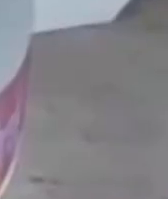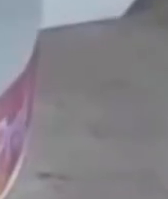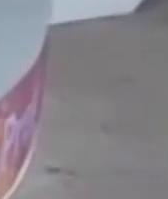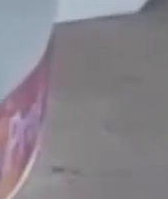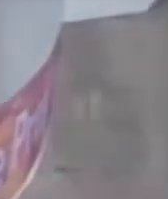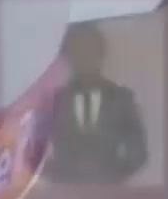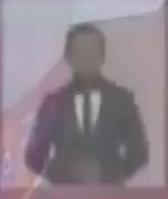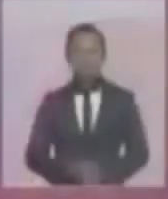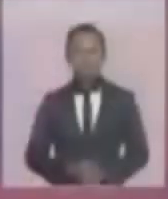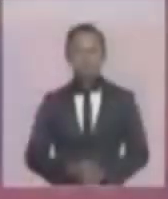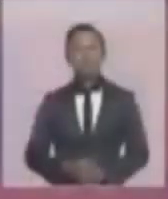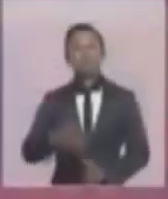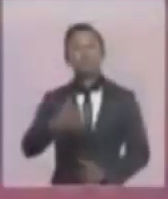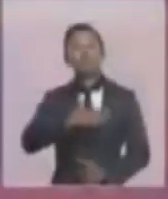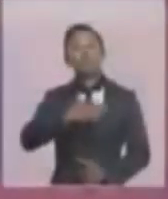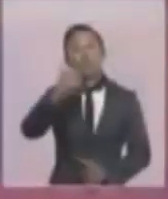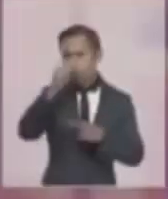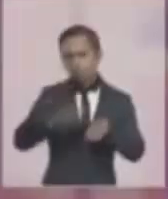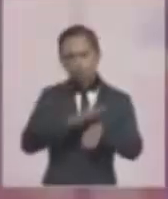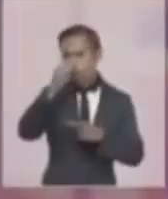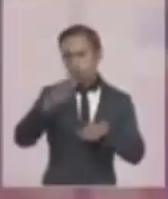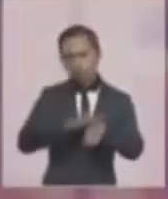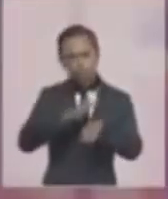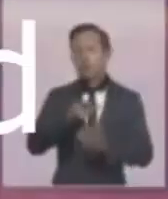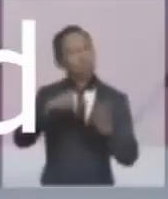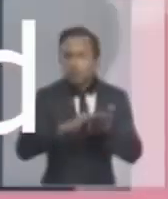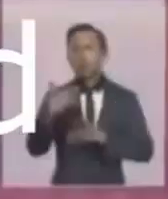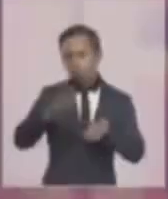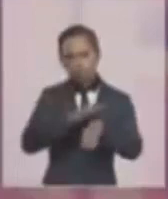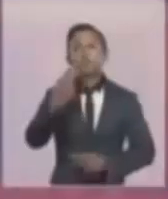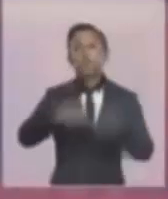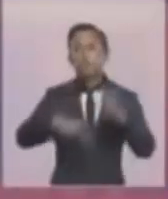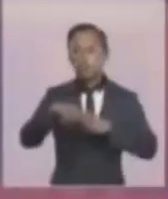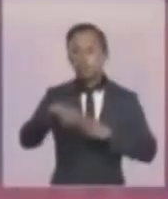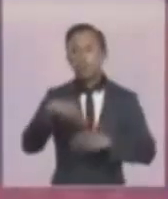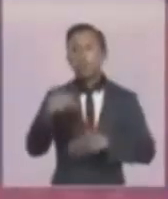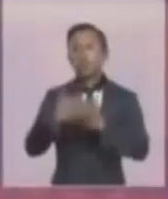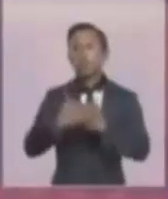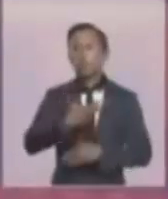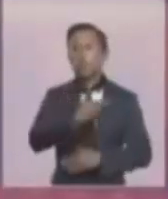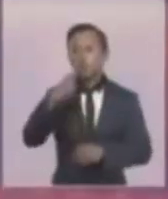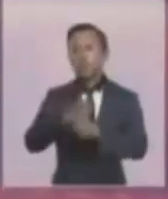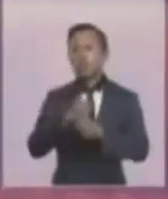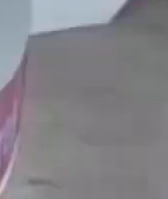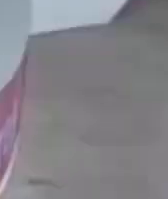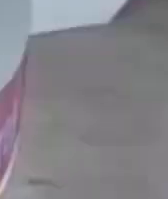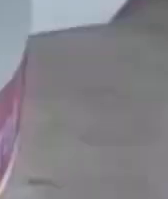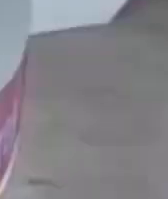Ok, Billy. Muy buenas noches, bienvenidos al bate debate el chocolate presidencial, okay.